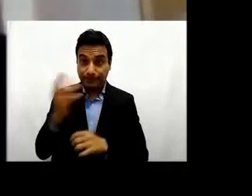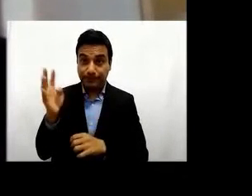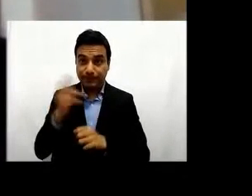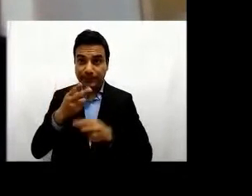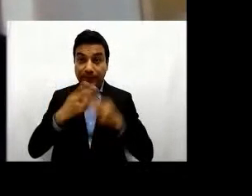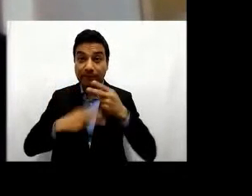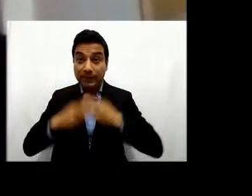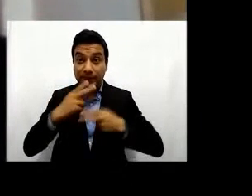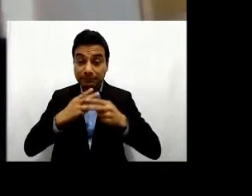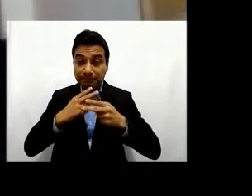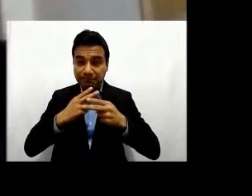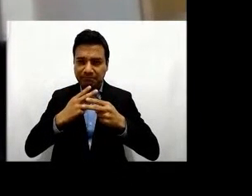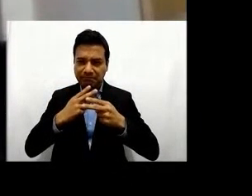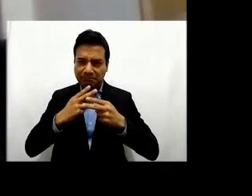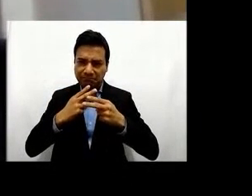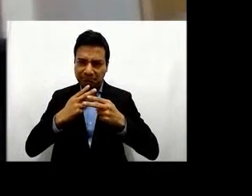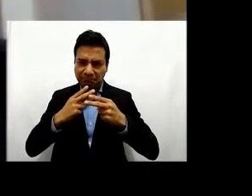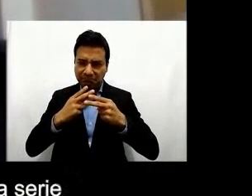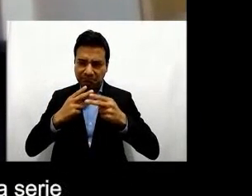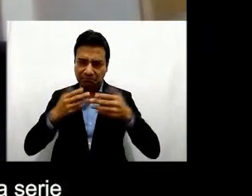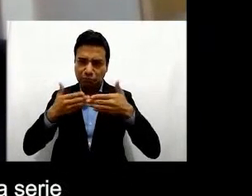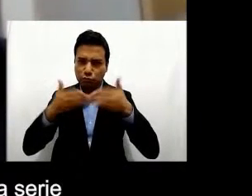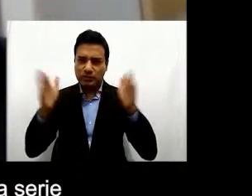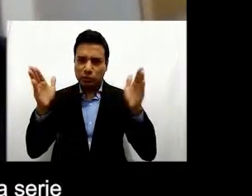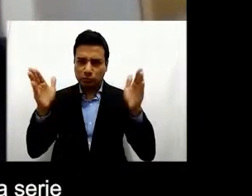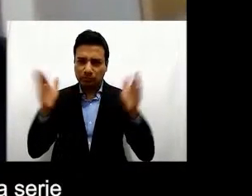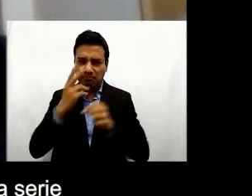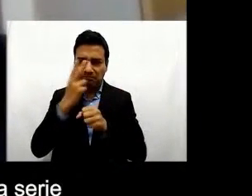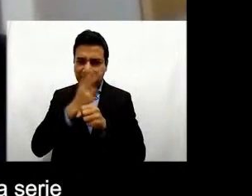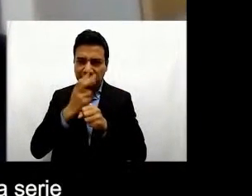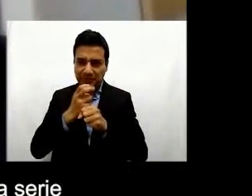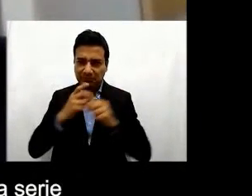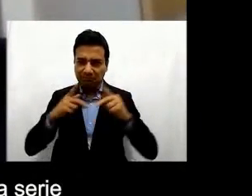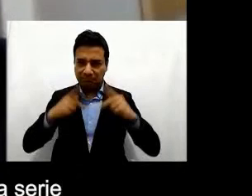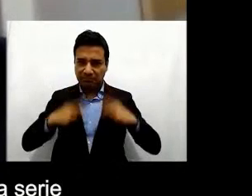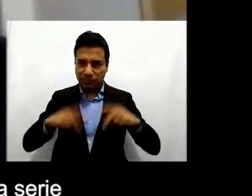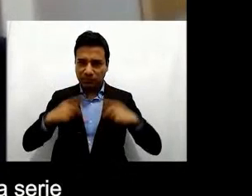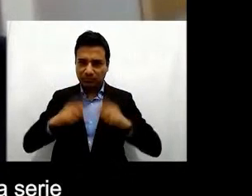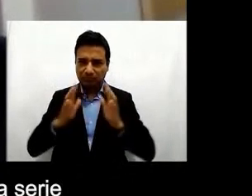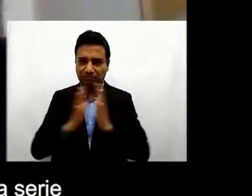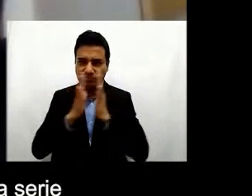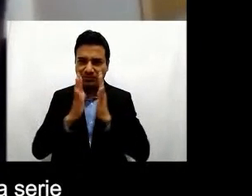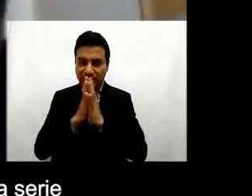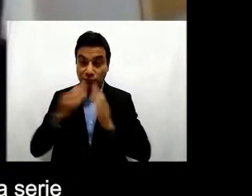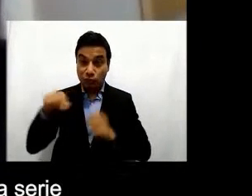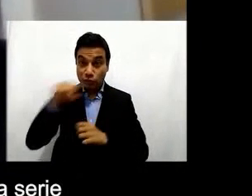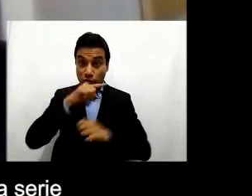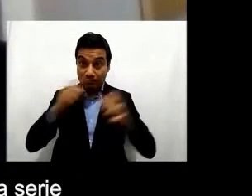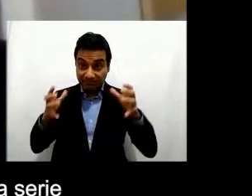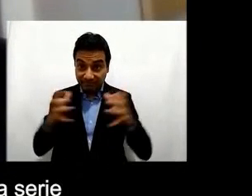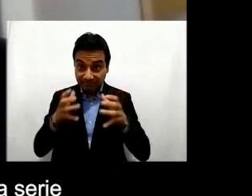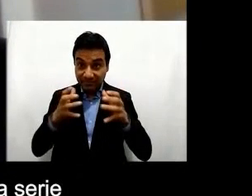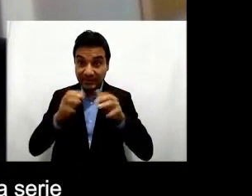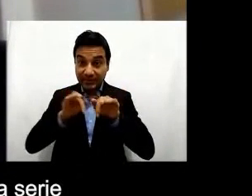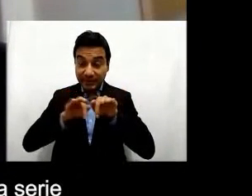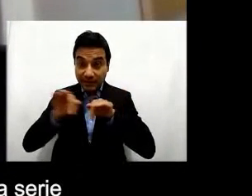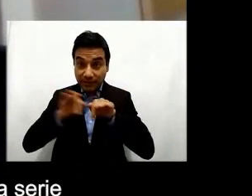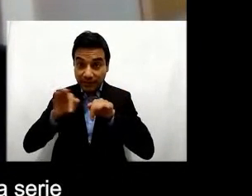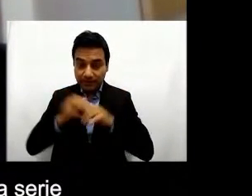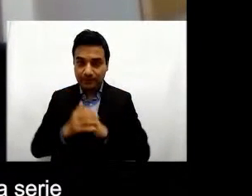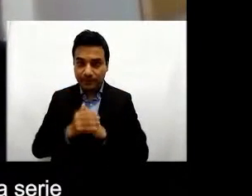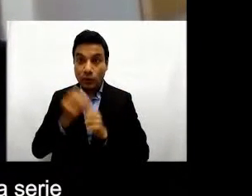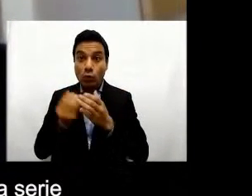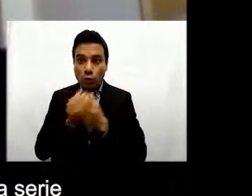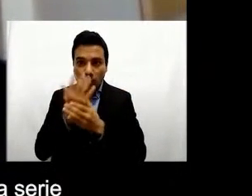provenientes de una convocatoria pública que han trabajado juntos para articular una nueva serie de recomendaciones de